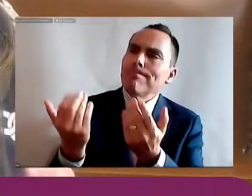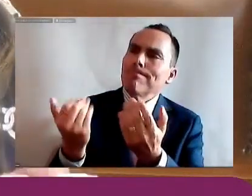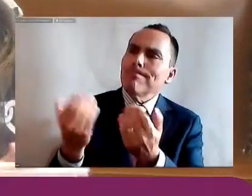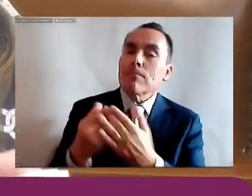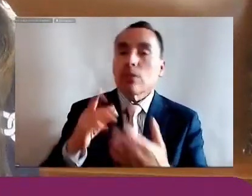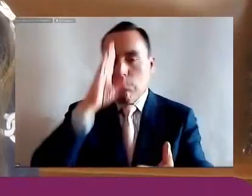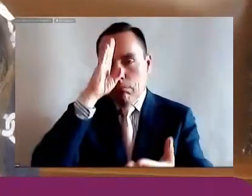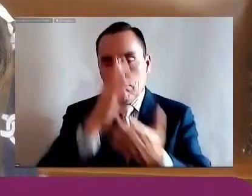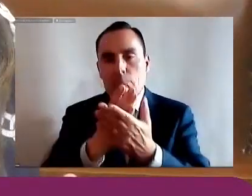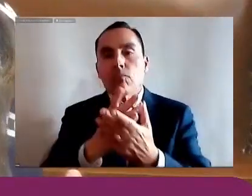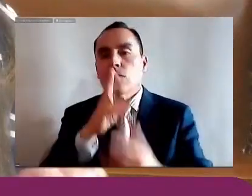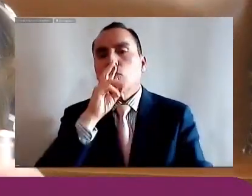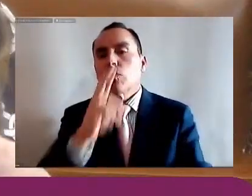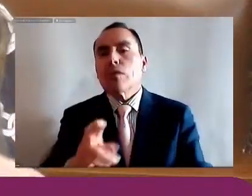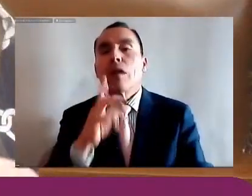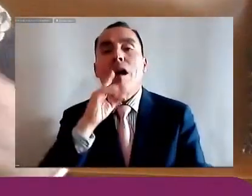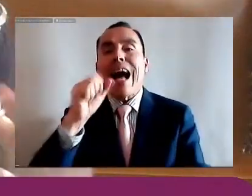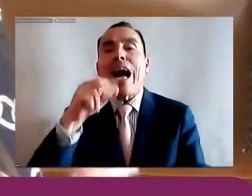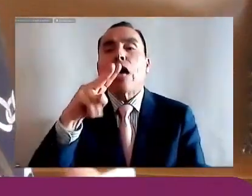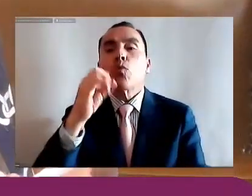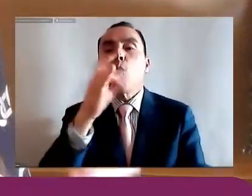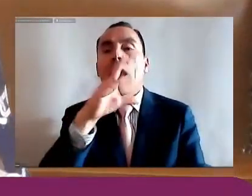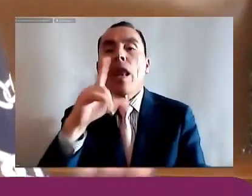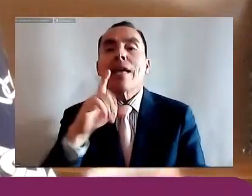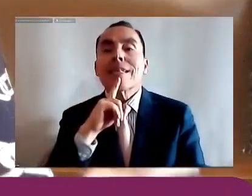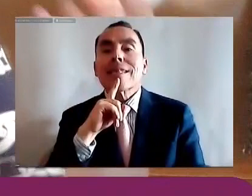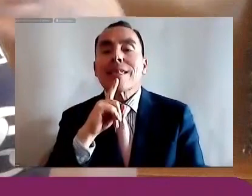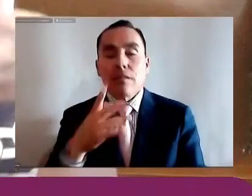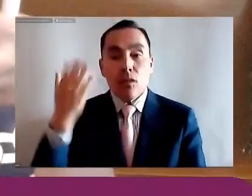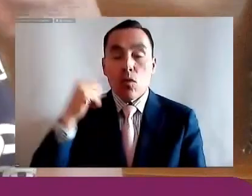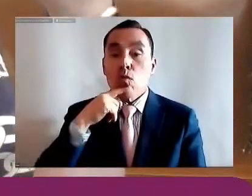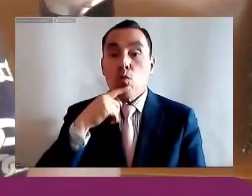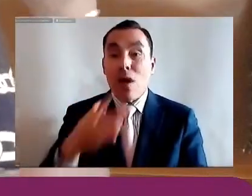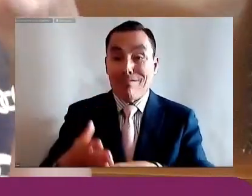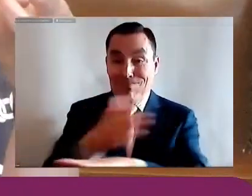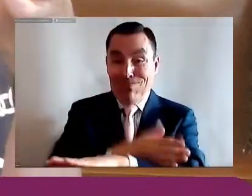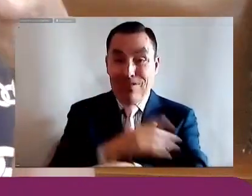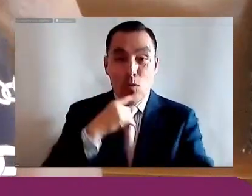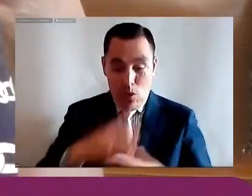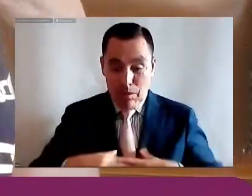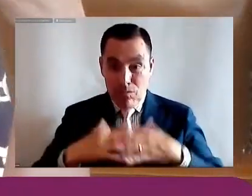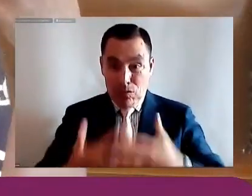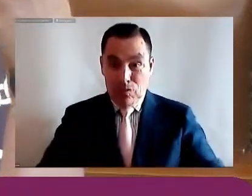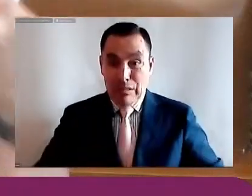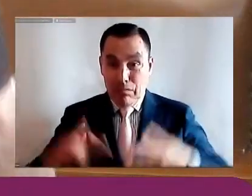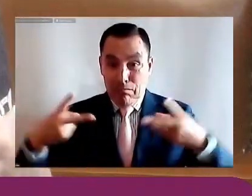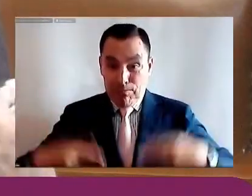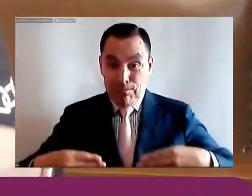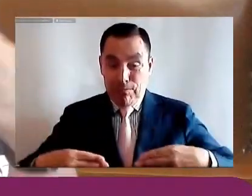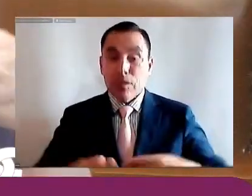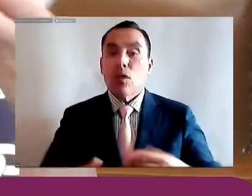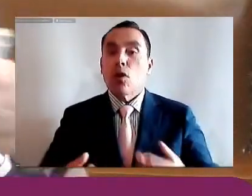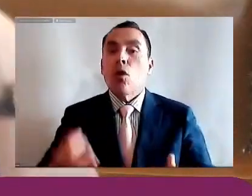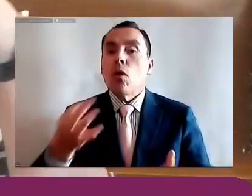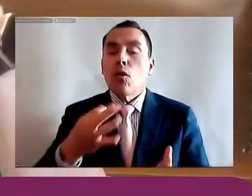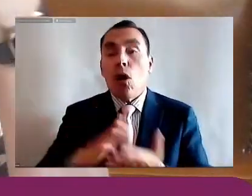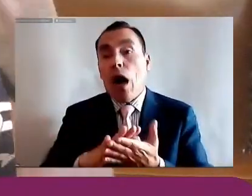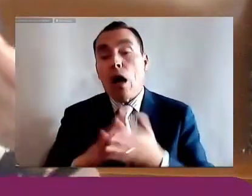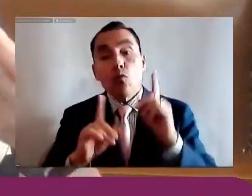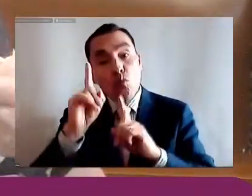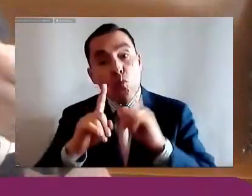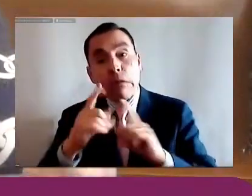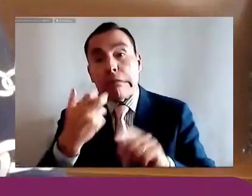del caso Anulet, que también es un caso de anticoncepción fallida, pero por productos, digamos, defectuosos. En este caso